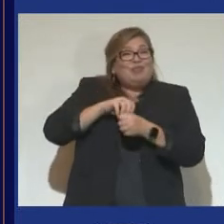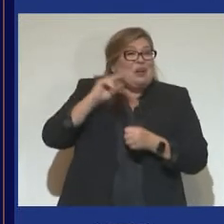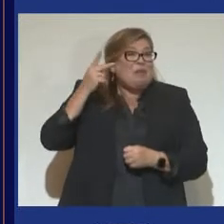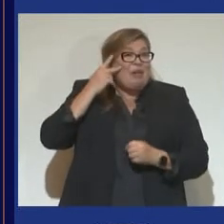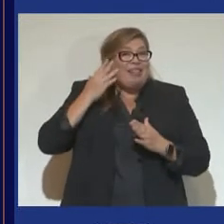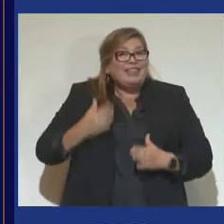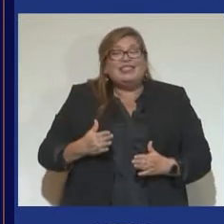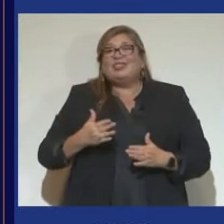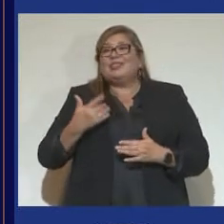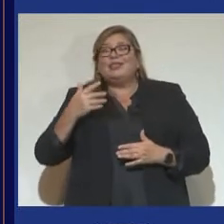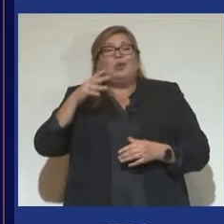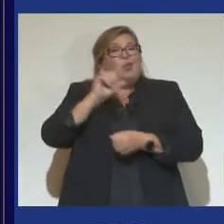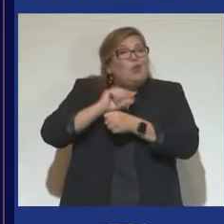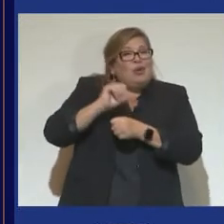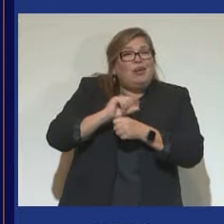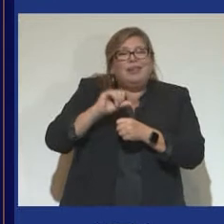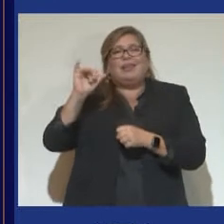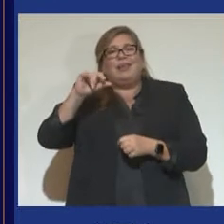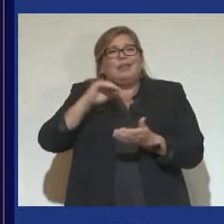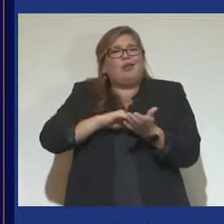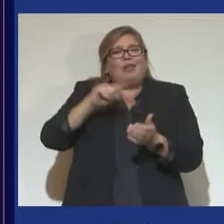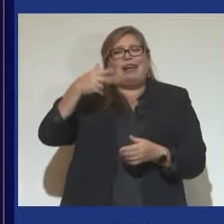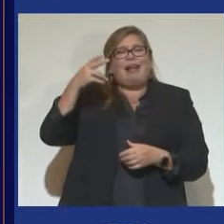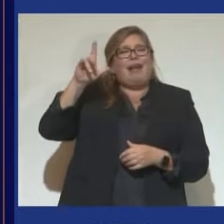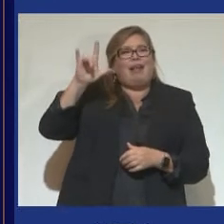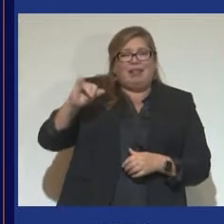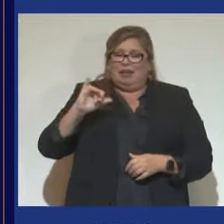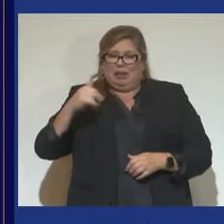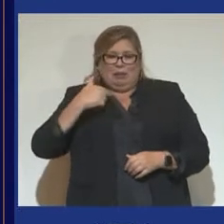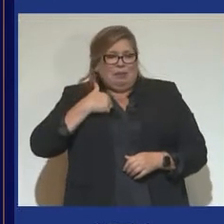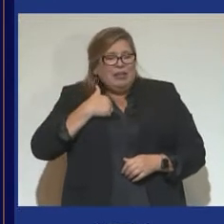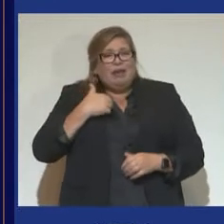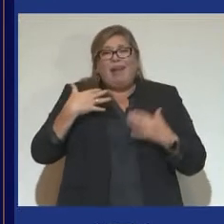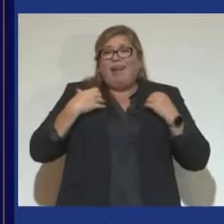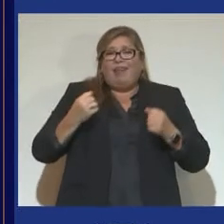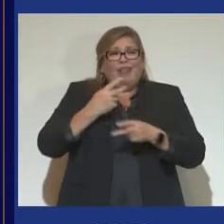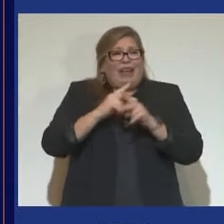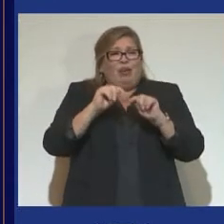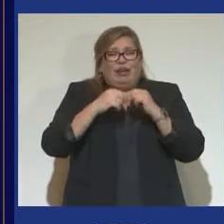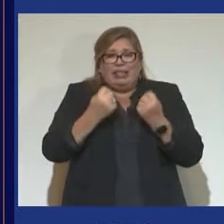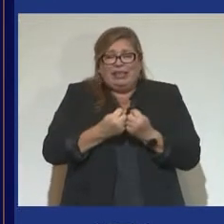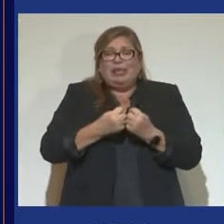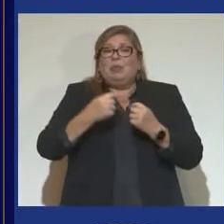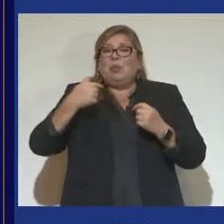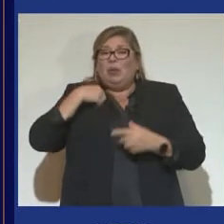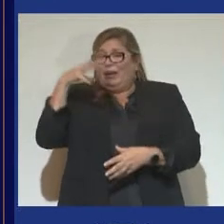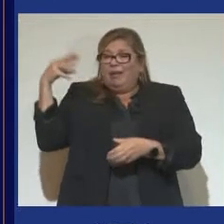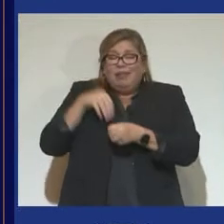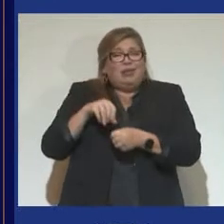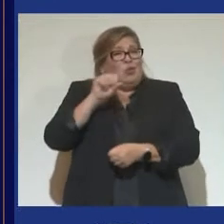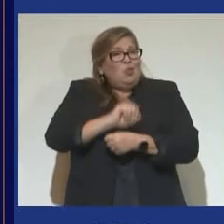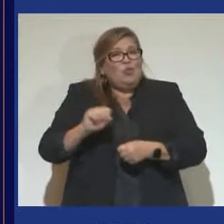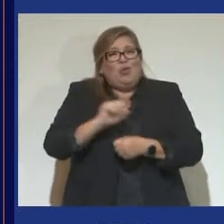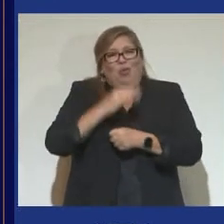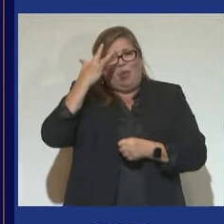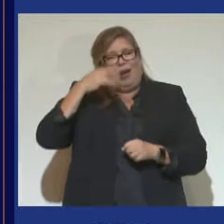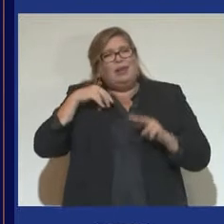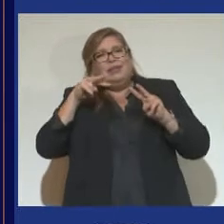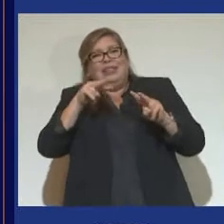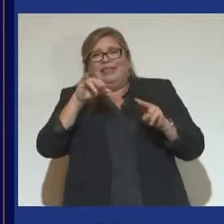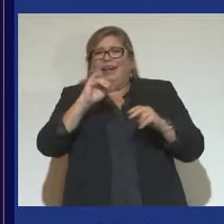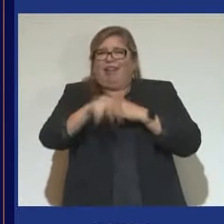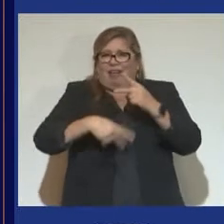ella es parte de por qué el doctor yale y también el equipo de cuidado de salud ellos piensan aquí igual esto es emocionante y